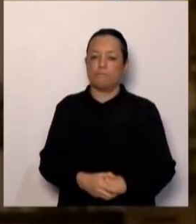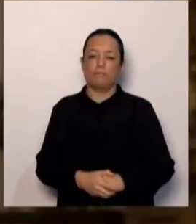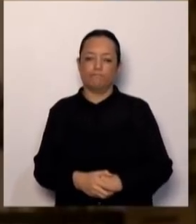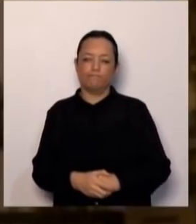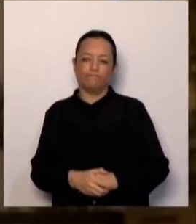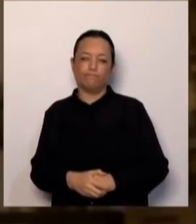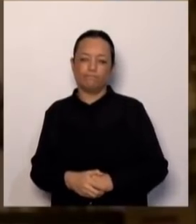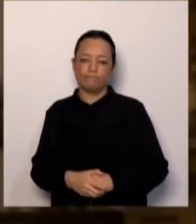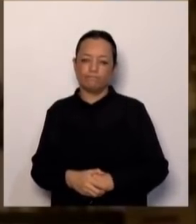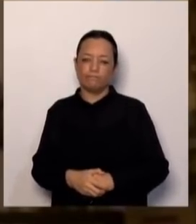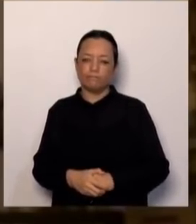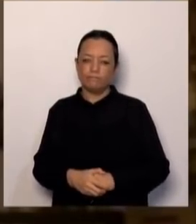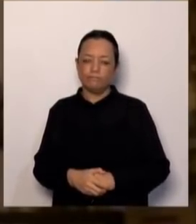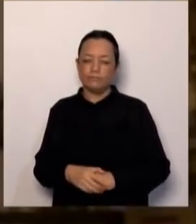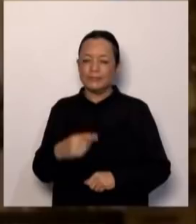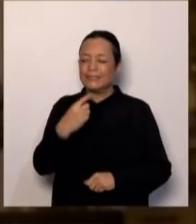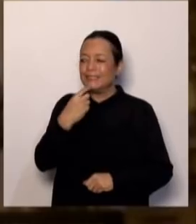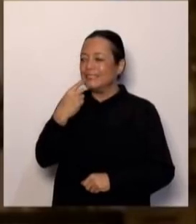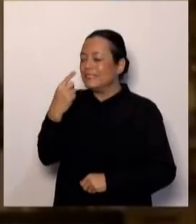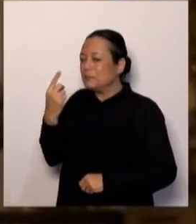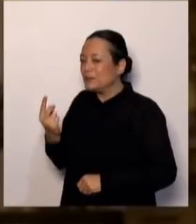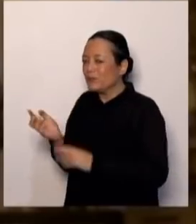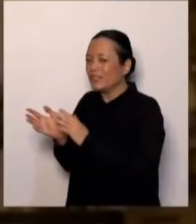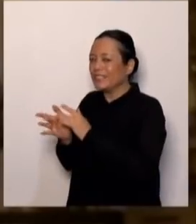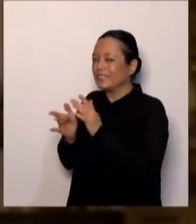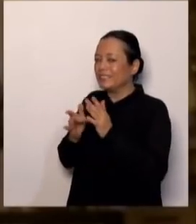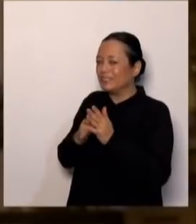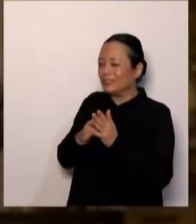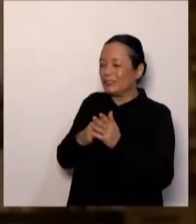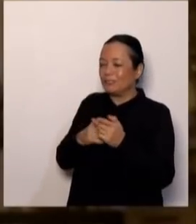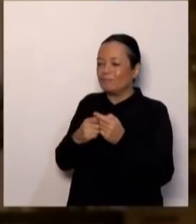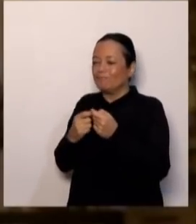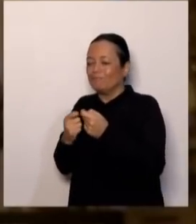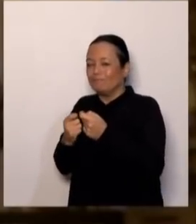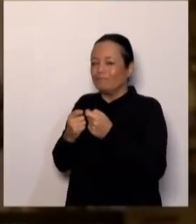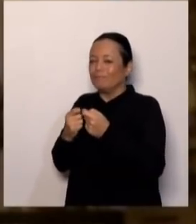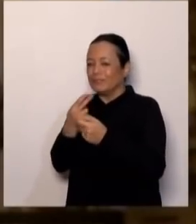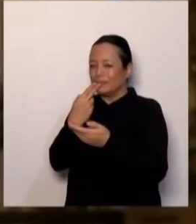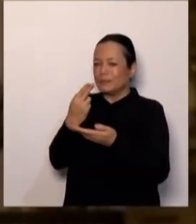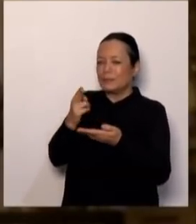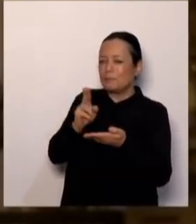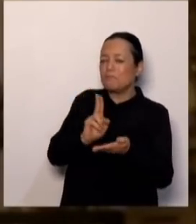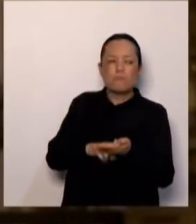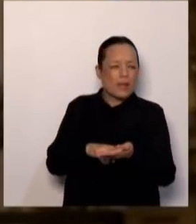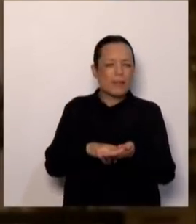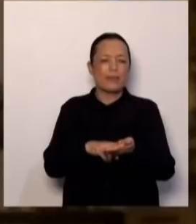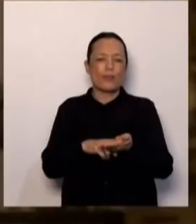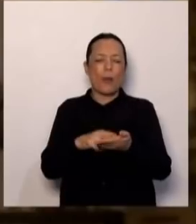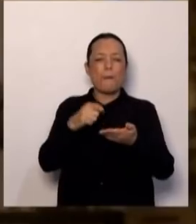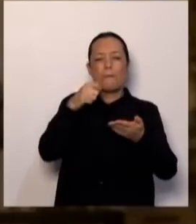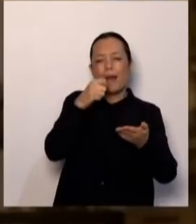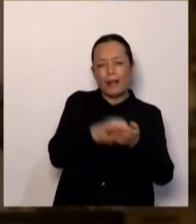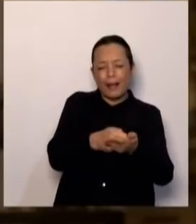Entonces, evidentemente que la pregunta que le hacen a Jesús, si es lícito pagar el impuesto o no. Pero si